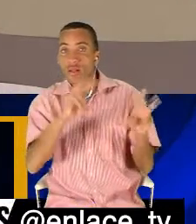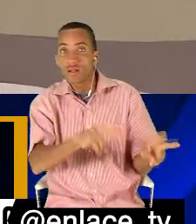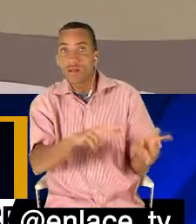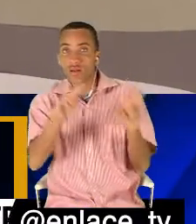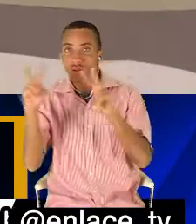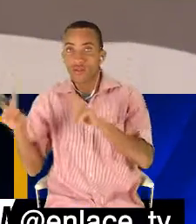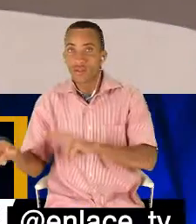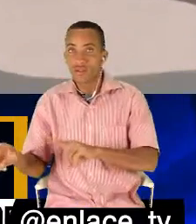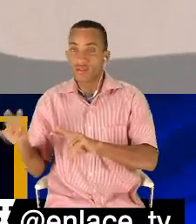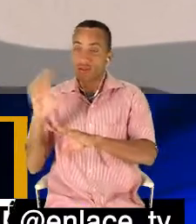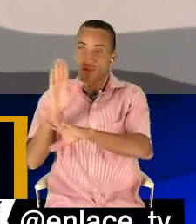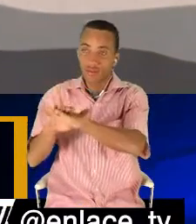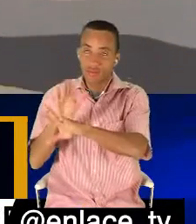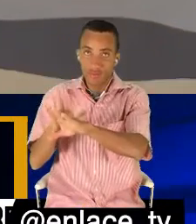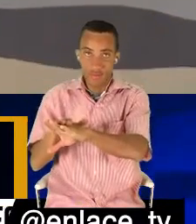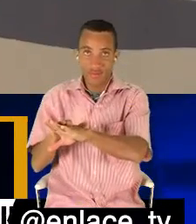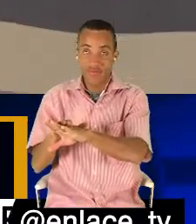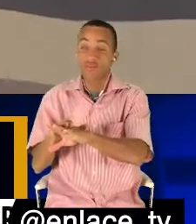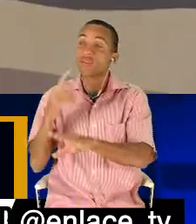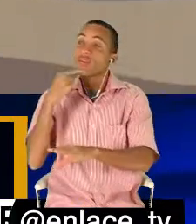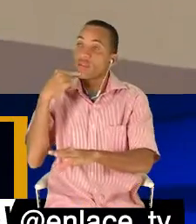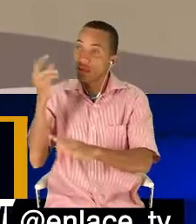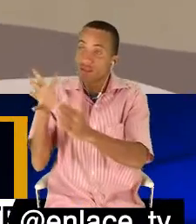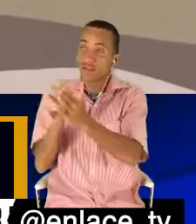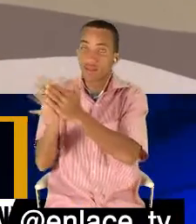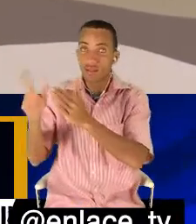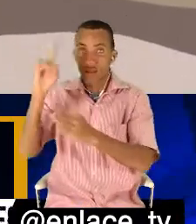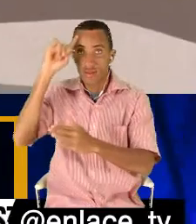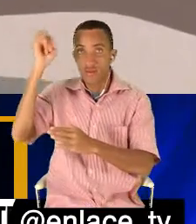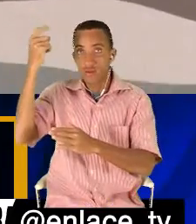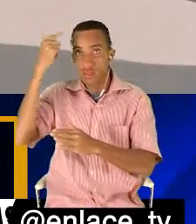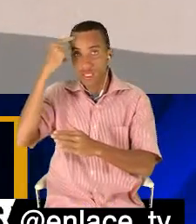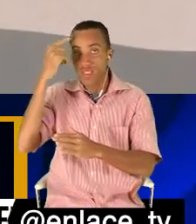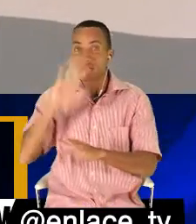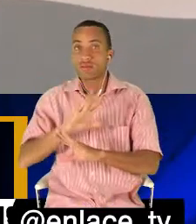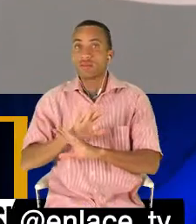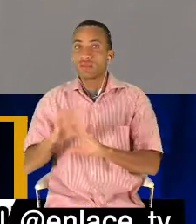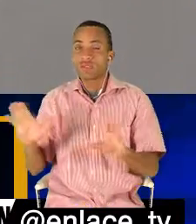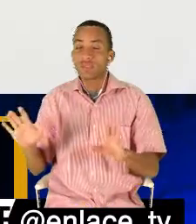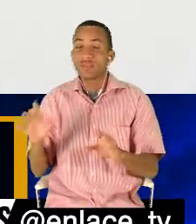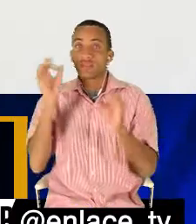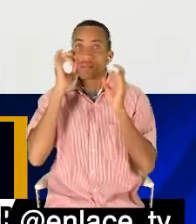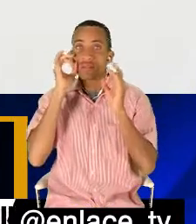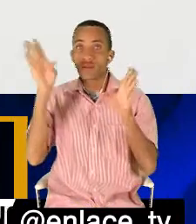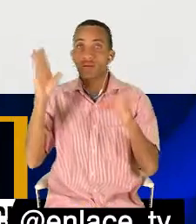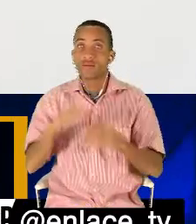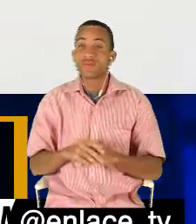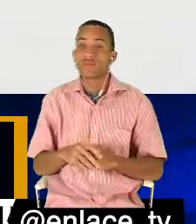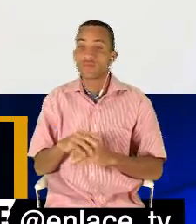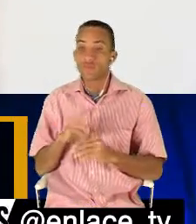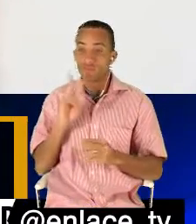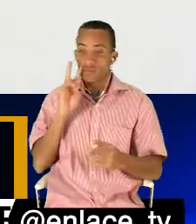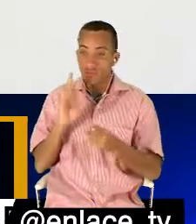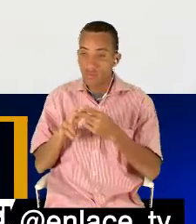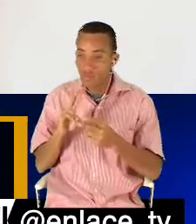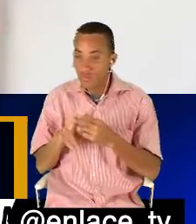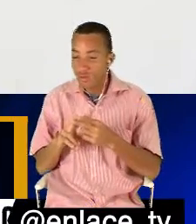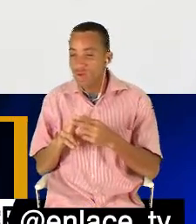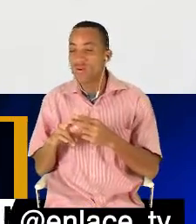al gobierno, y es que es muy riesgoso tener estas actividades cuando nuestra base de conocimiento sobre cómo